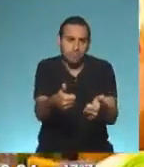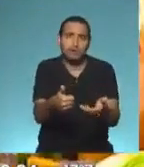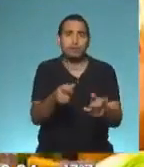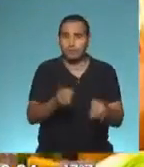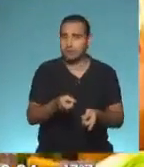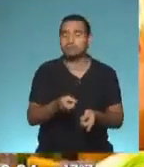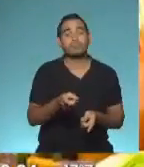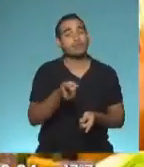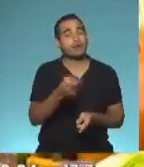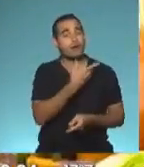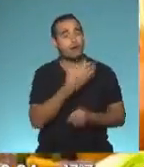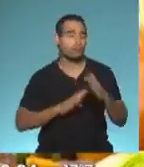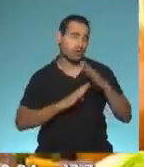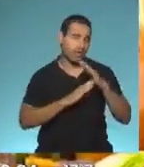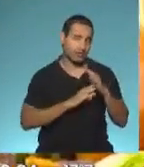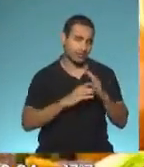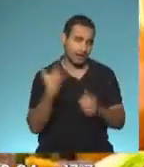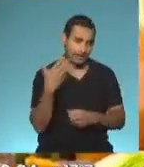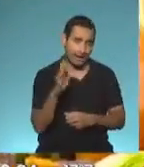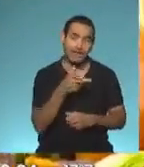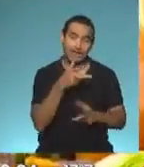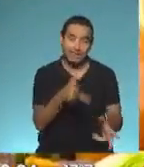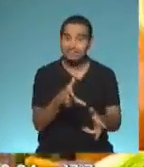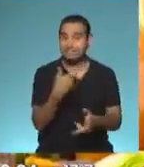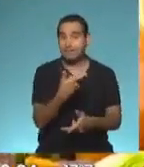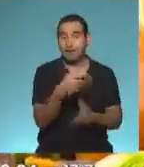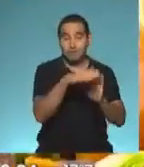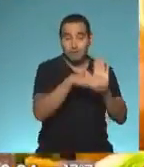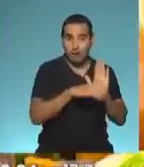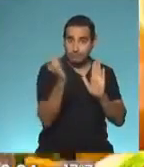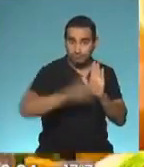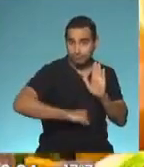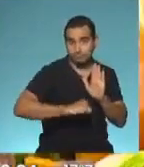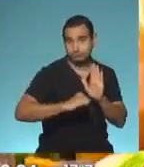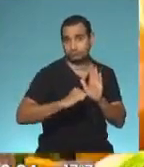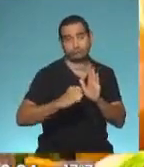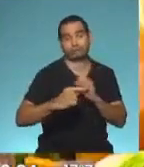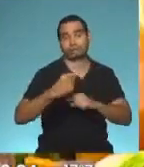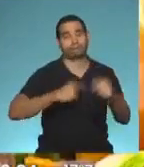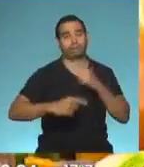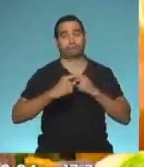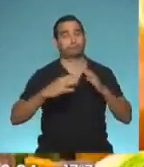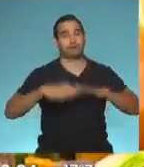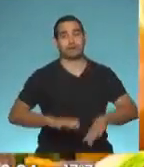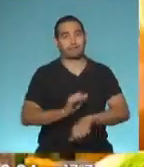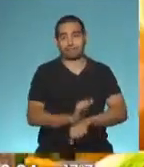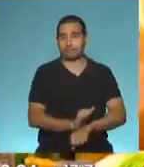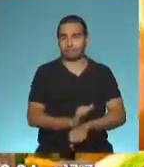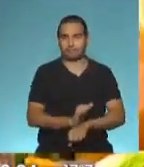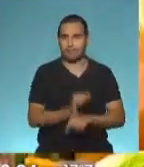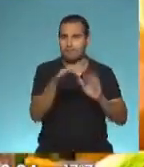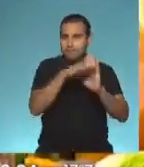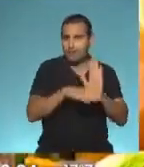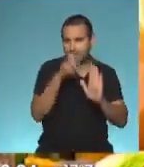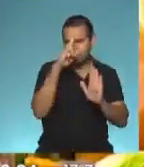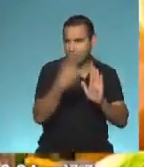dijeron las autoridades en general si no se respetan las reglas se vuelve para atrás inmediatamente y que reglas son las que